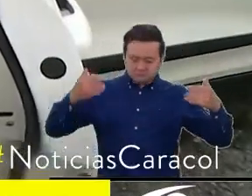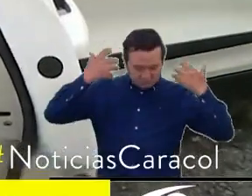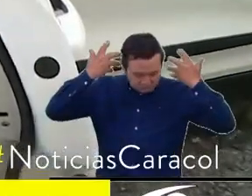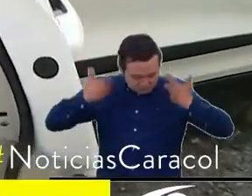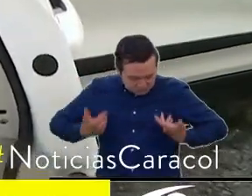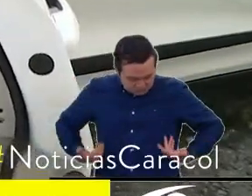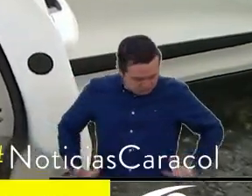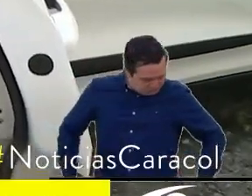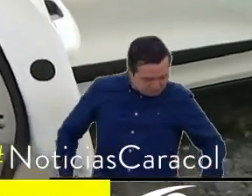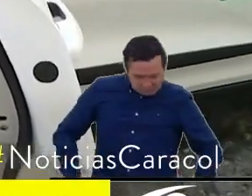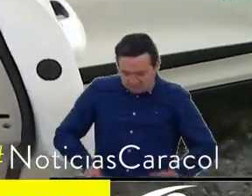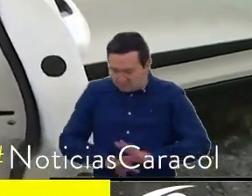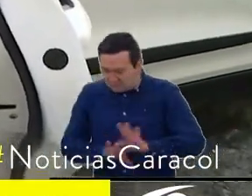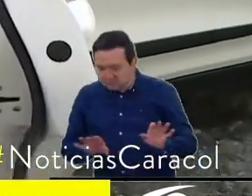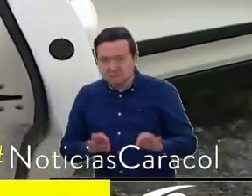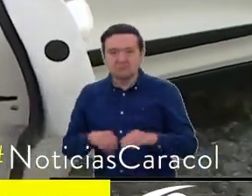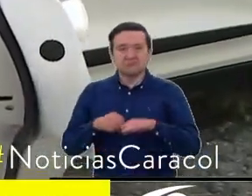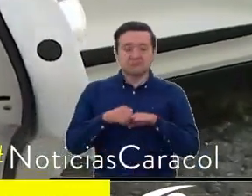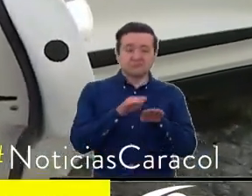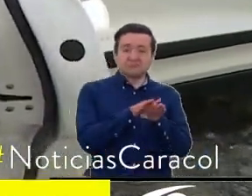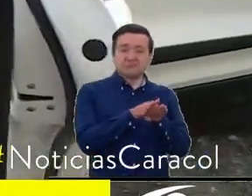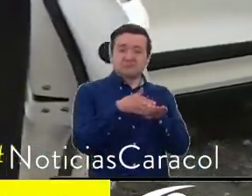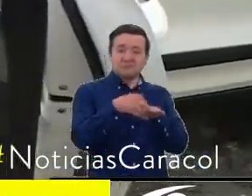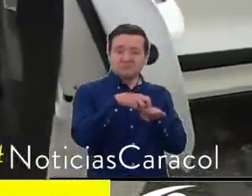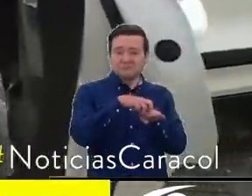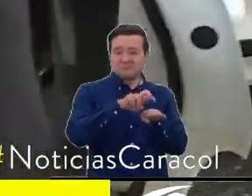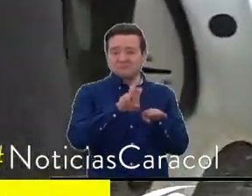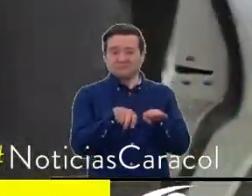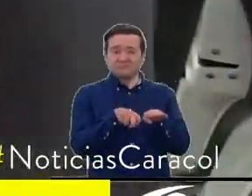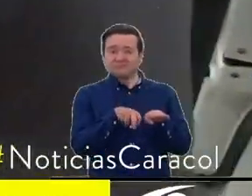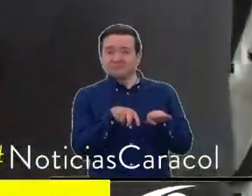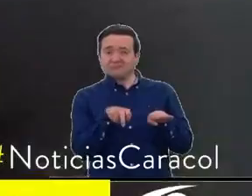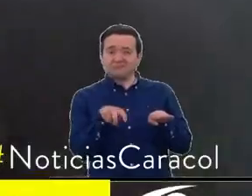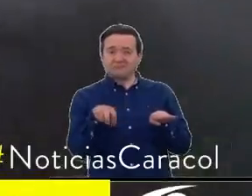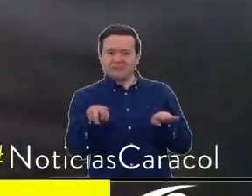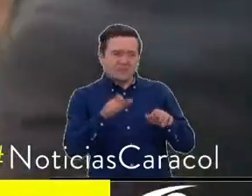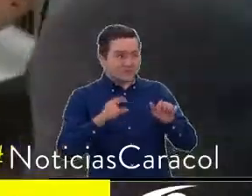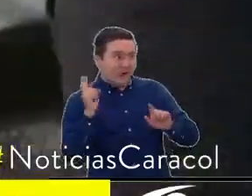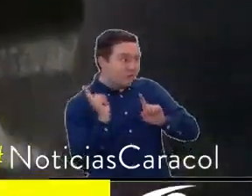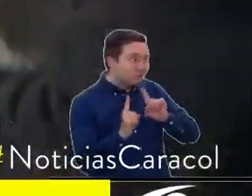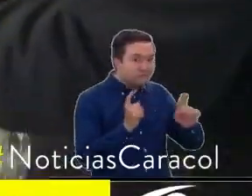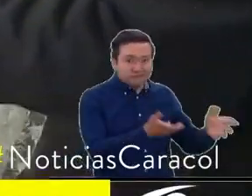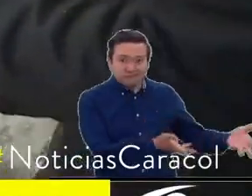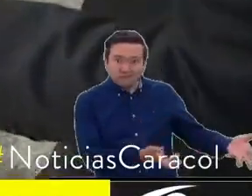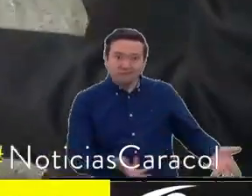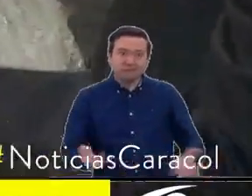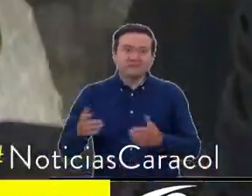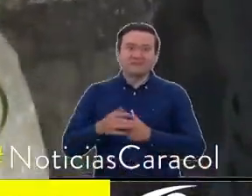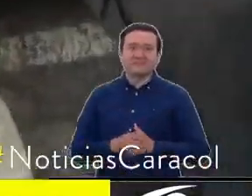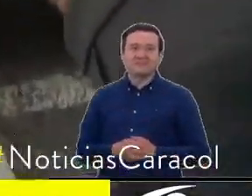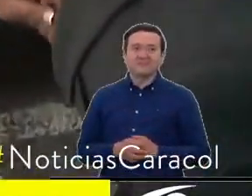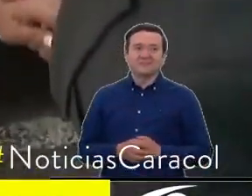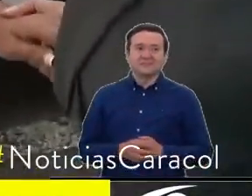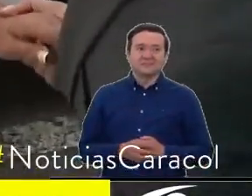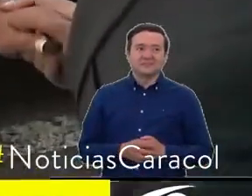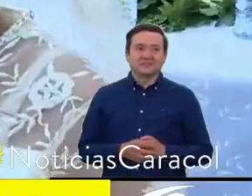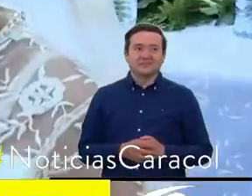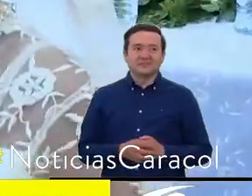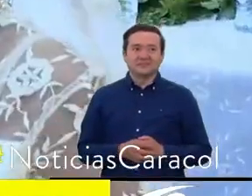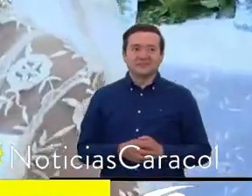bajó del carro como una reina y todos corrieron a abrirle la puerta. Muy bonita, muy